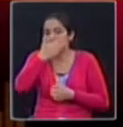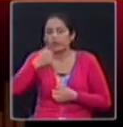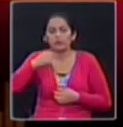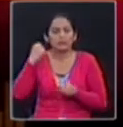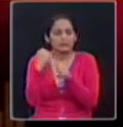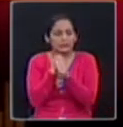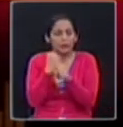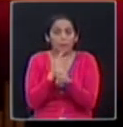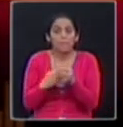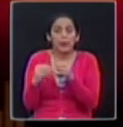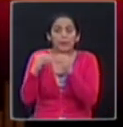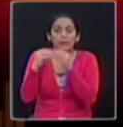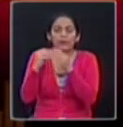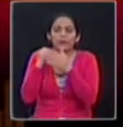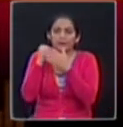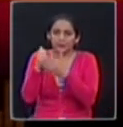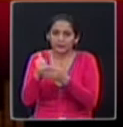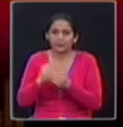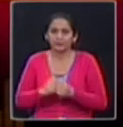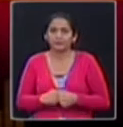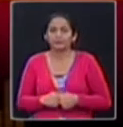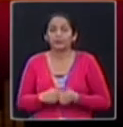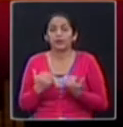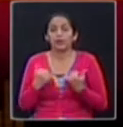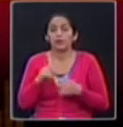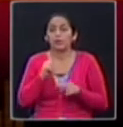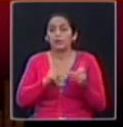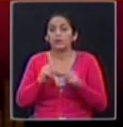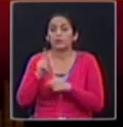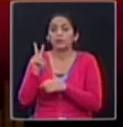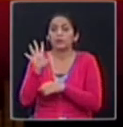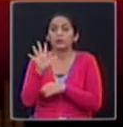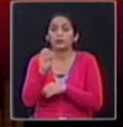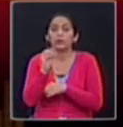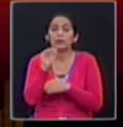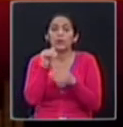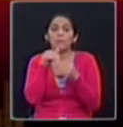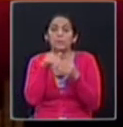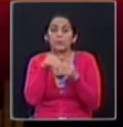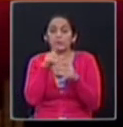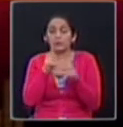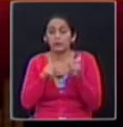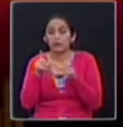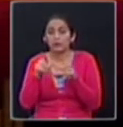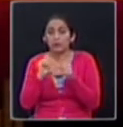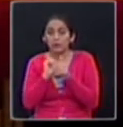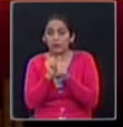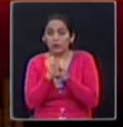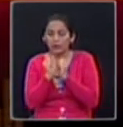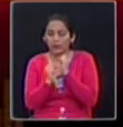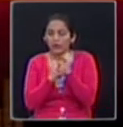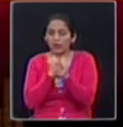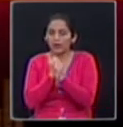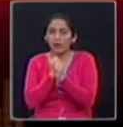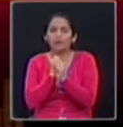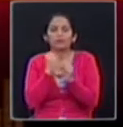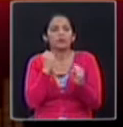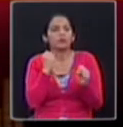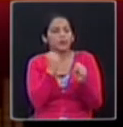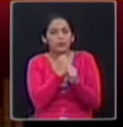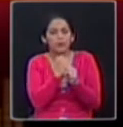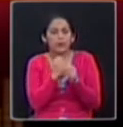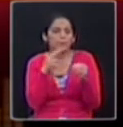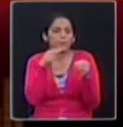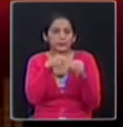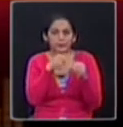Es cierto, más o menos 250,000 personas ingresan cada año a la población activa mente productiva del país, es decir, tengo todos los